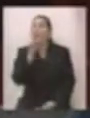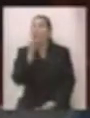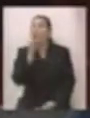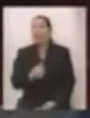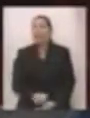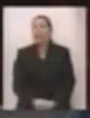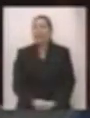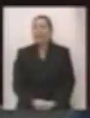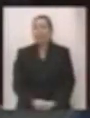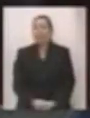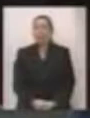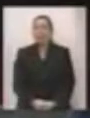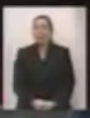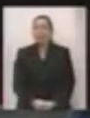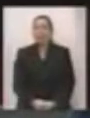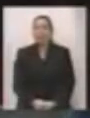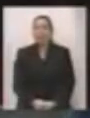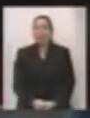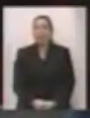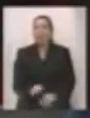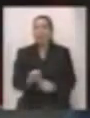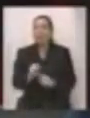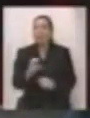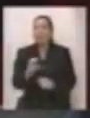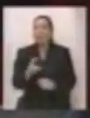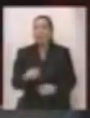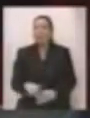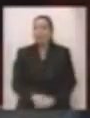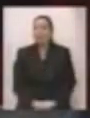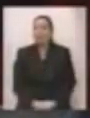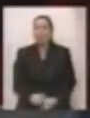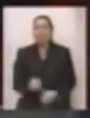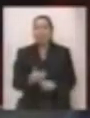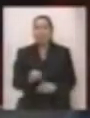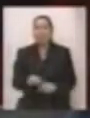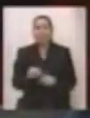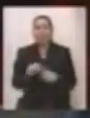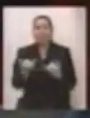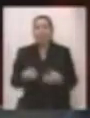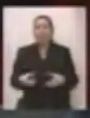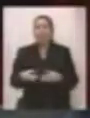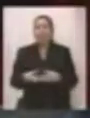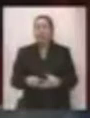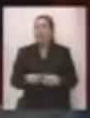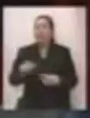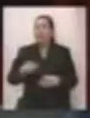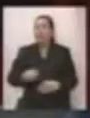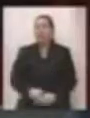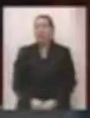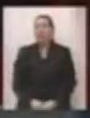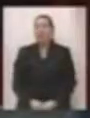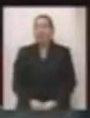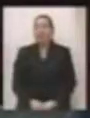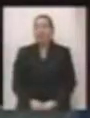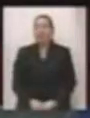y Poblaciones Vulnerables, OPSITEL y Sociedad Civil. La función principal de esta comisión especial